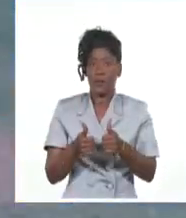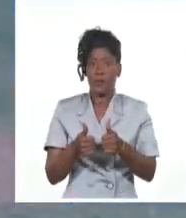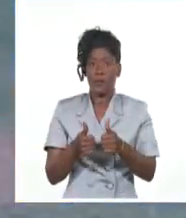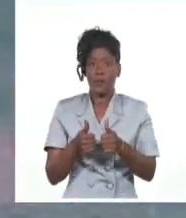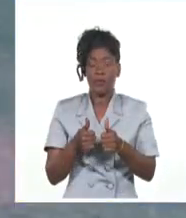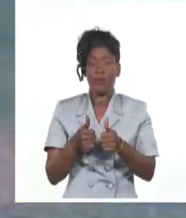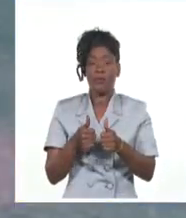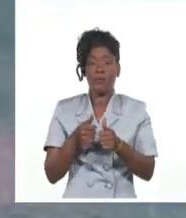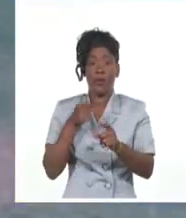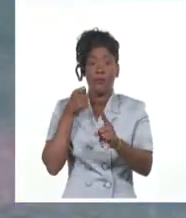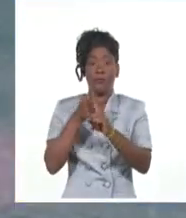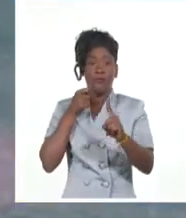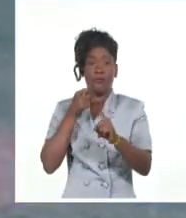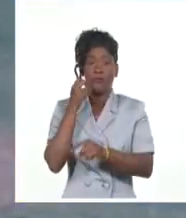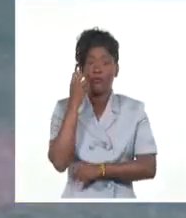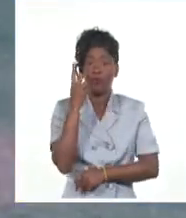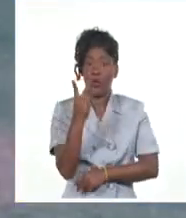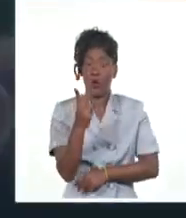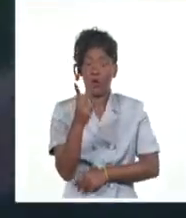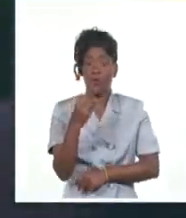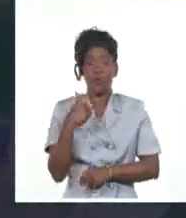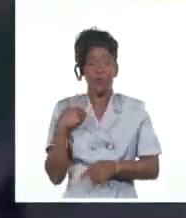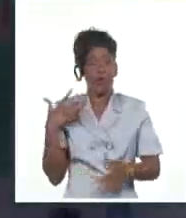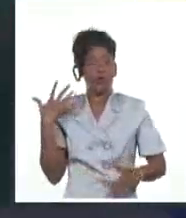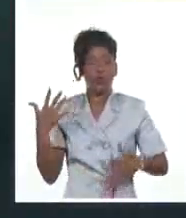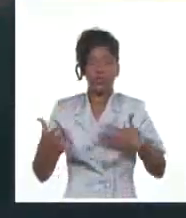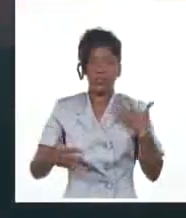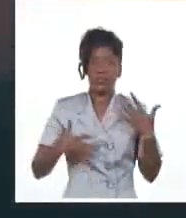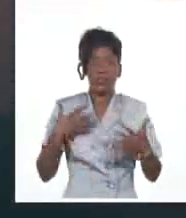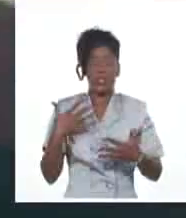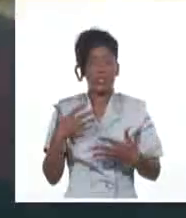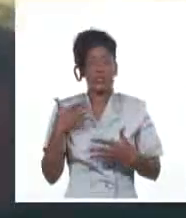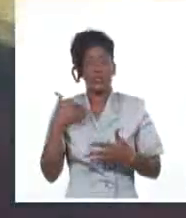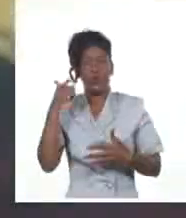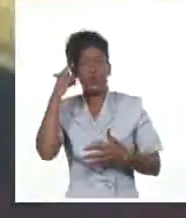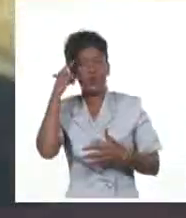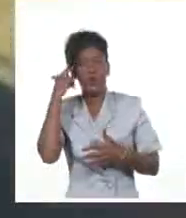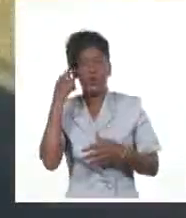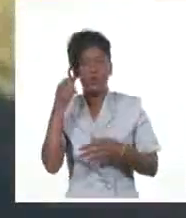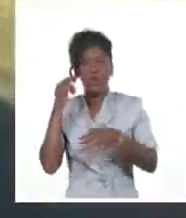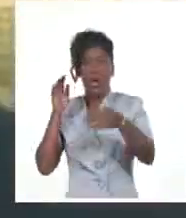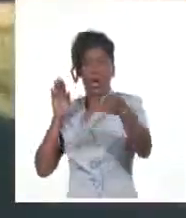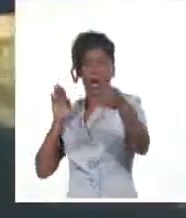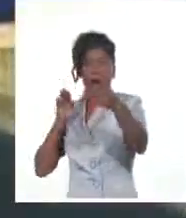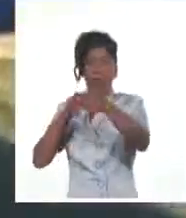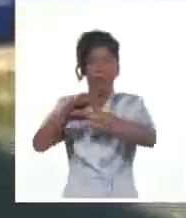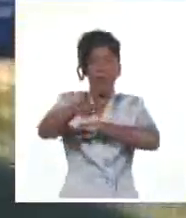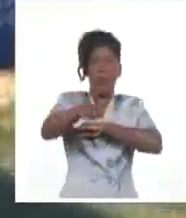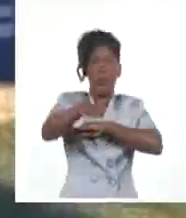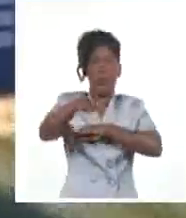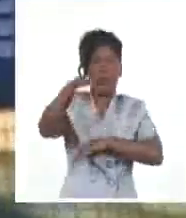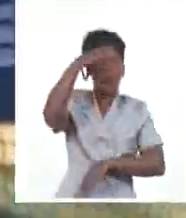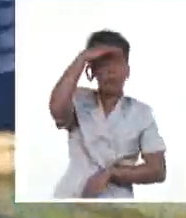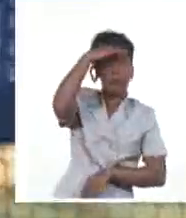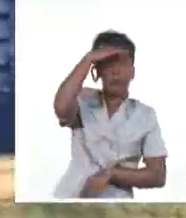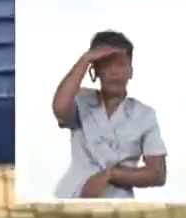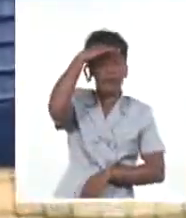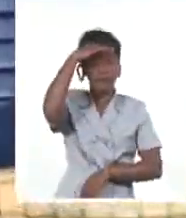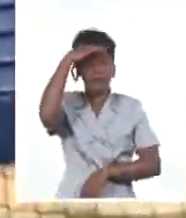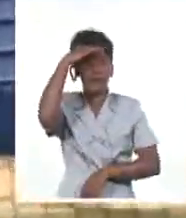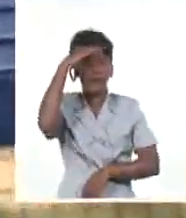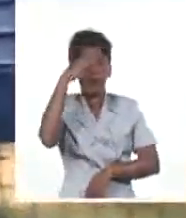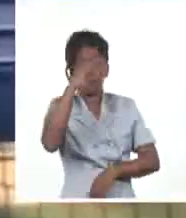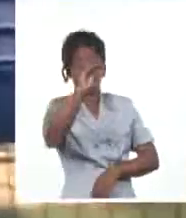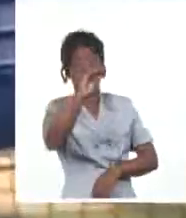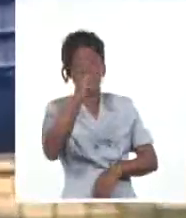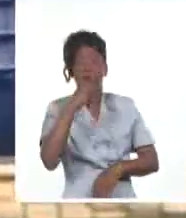Menocal, muy contento. Me puse porque le había hecho los seis, creo que le daba jonrón un par y se dio. Por eso fue que yo salí corriendo, como si hubiéramos ganado